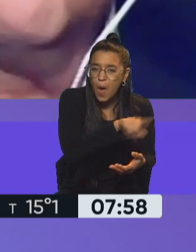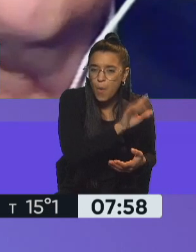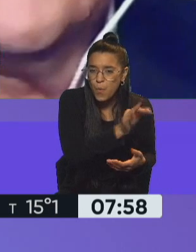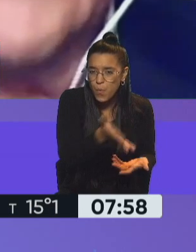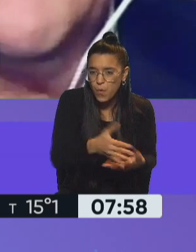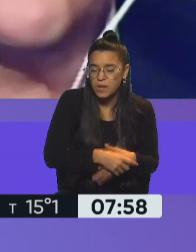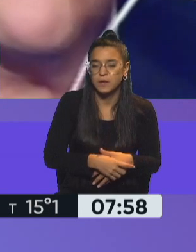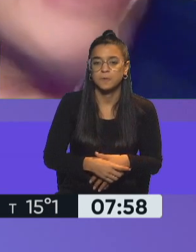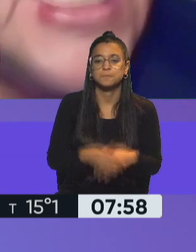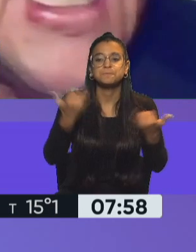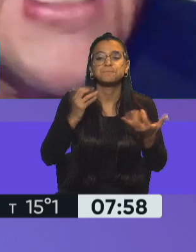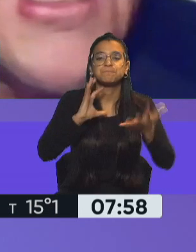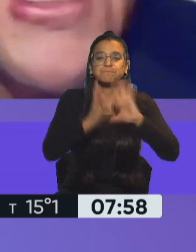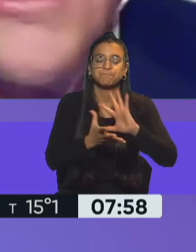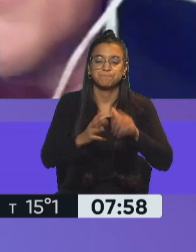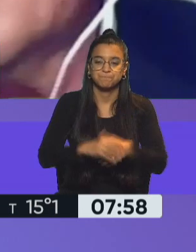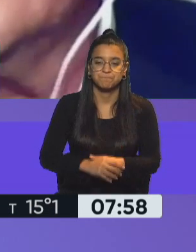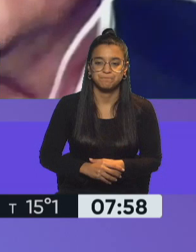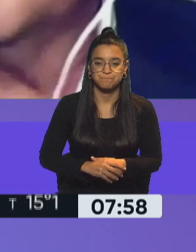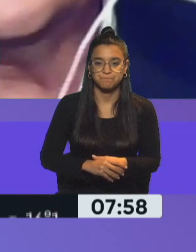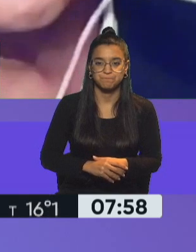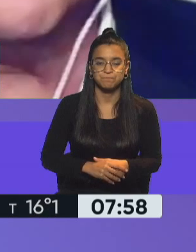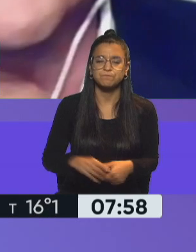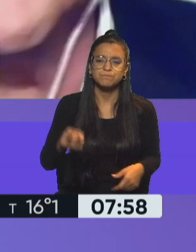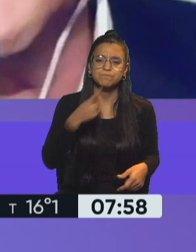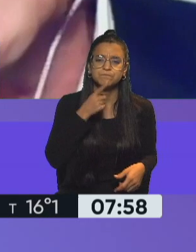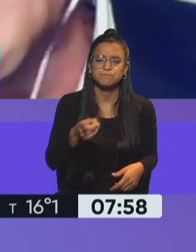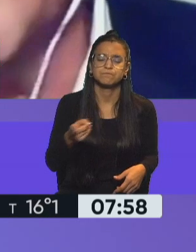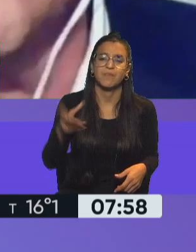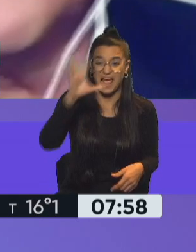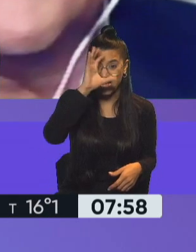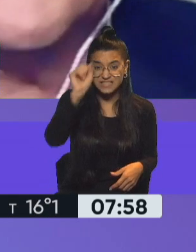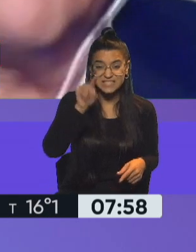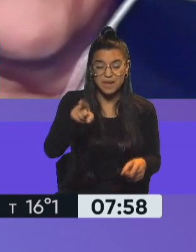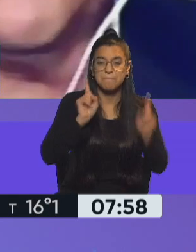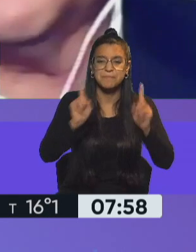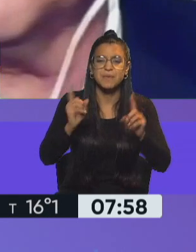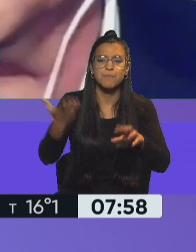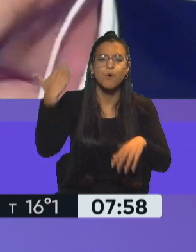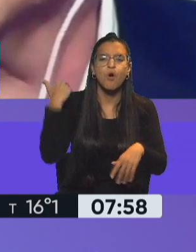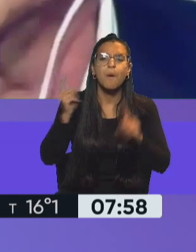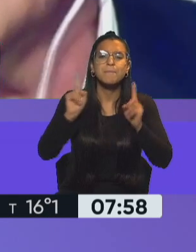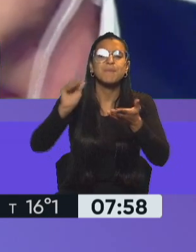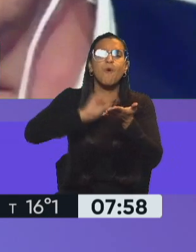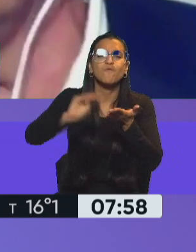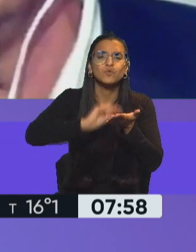Hay una metodología que utilizaba la Cancillería, por lo que me dicen los propios